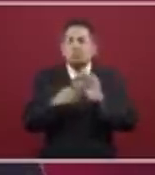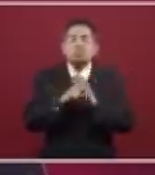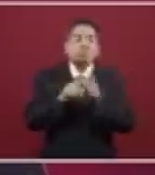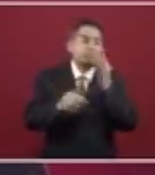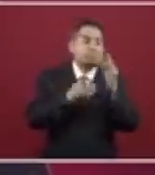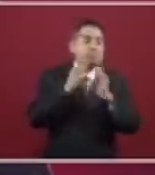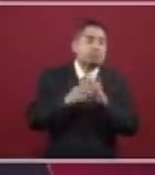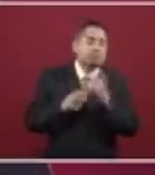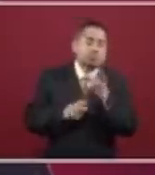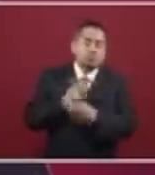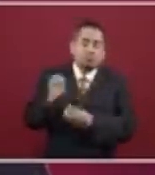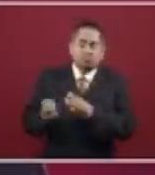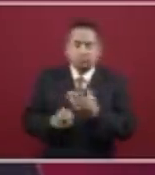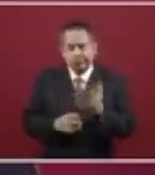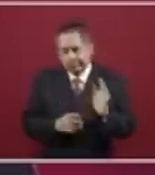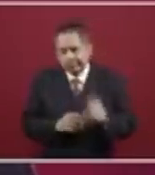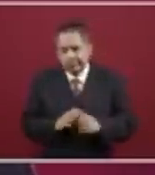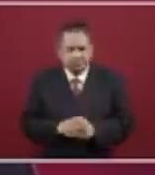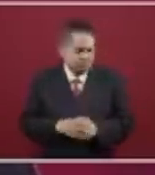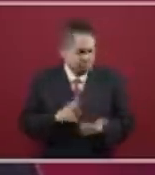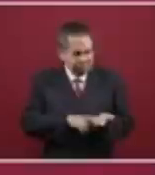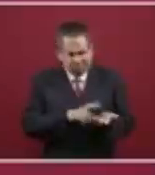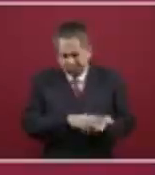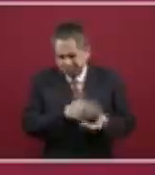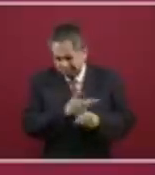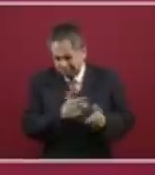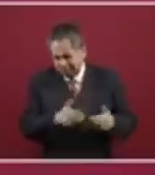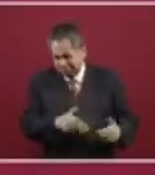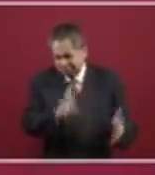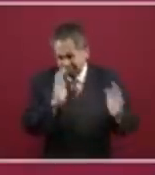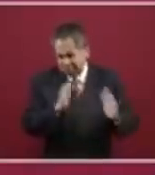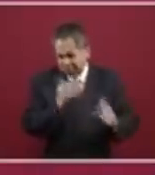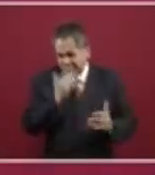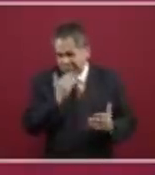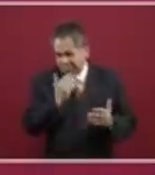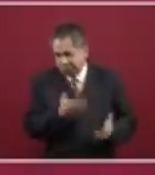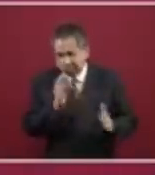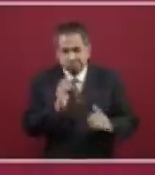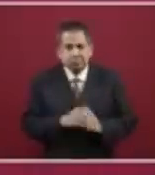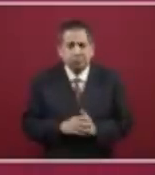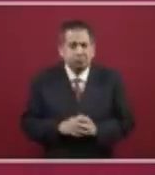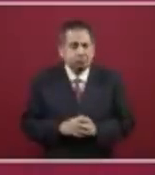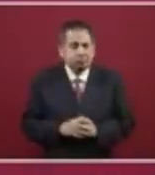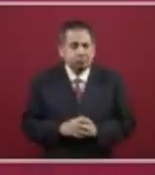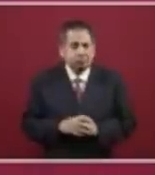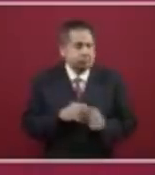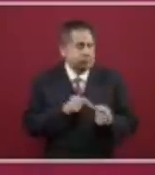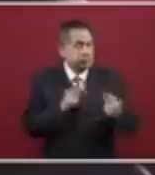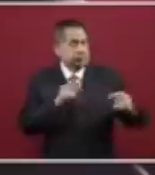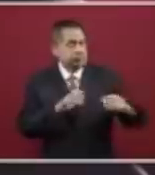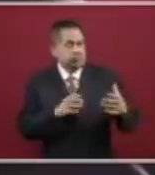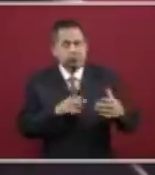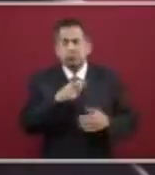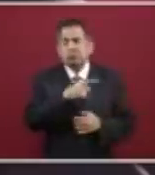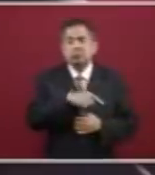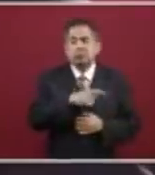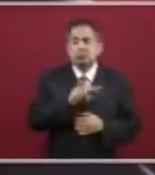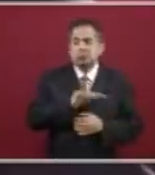que desde luego también es válida. O sea, a nuestros adversarios no les